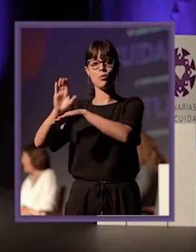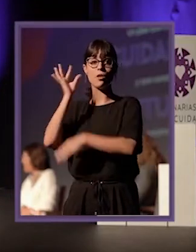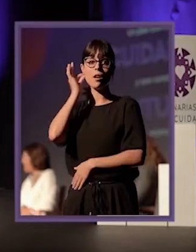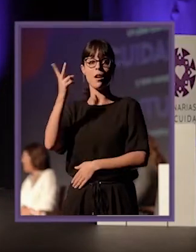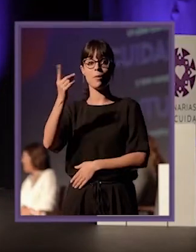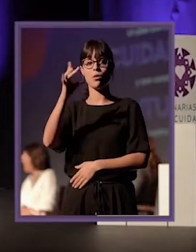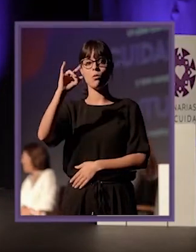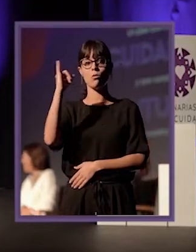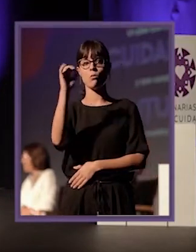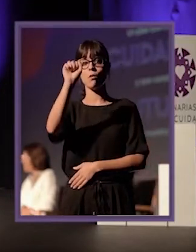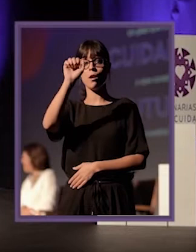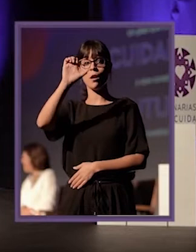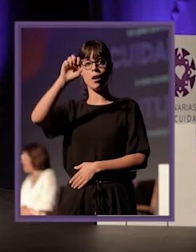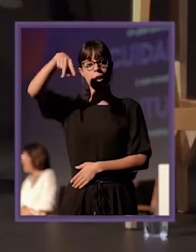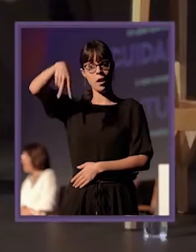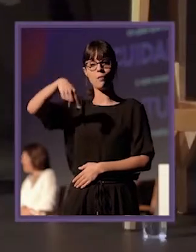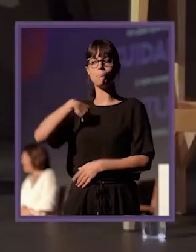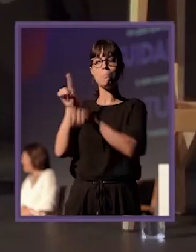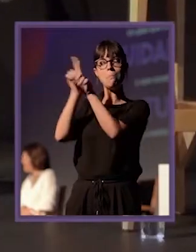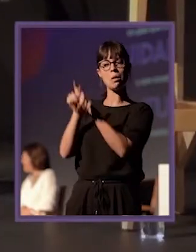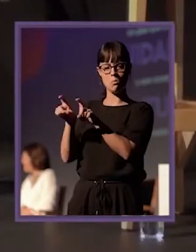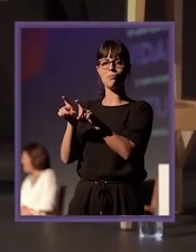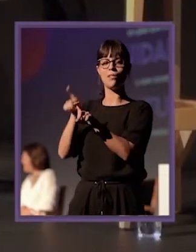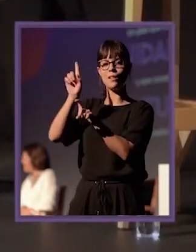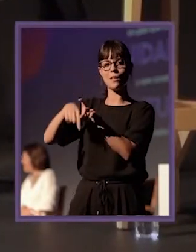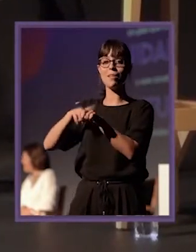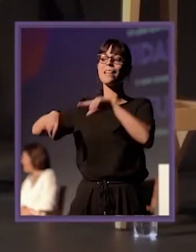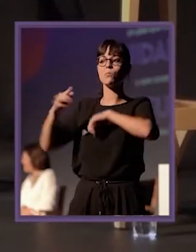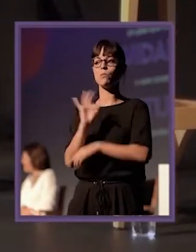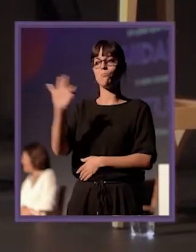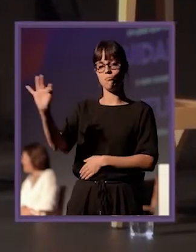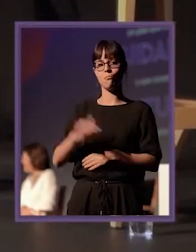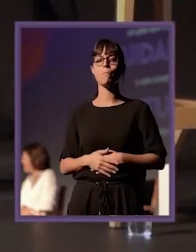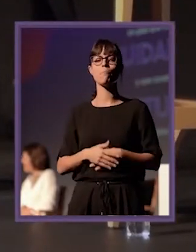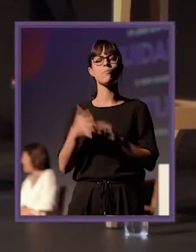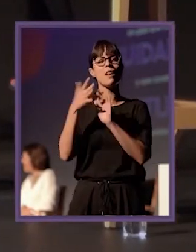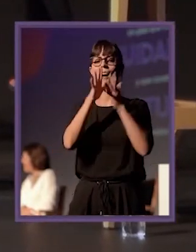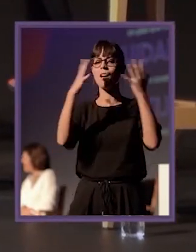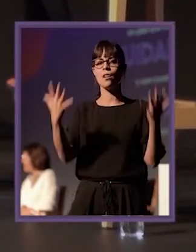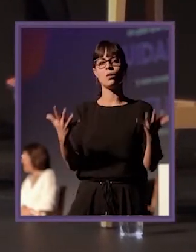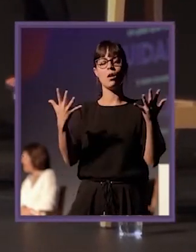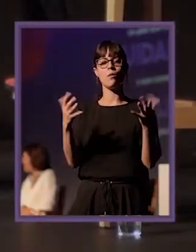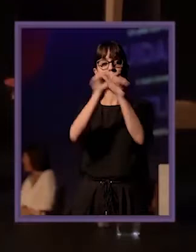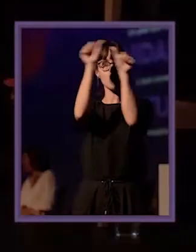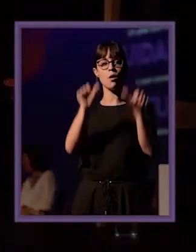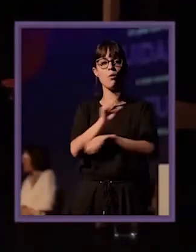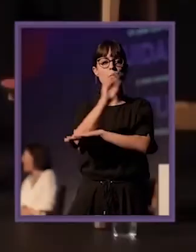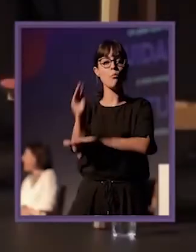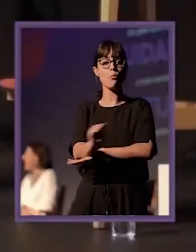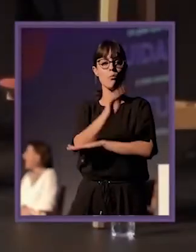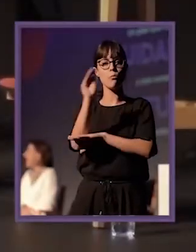hacer una pregunta, se la lanzo y a partir de ahí usted tiene la palabra. Hablamos de repensar el modelo de cuidados, pero ¿por qué es